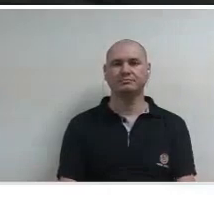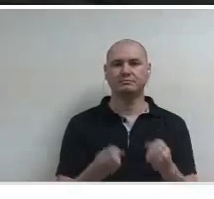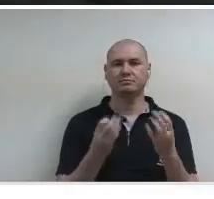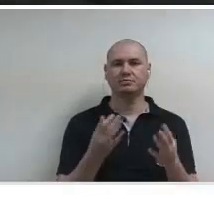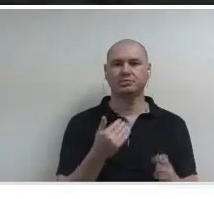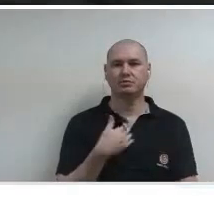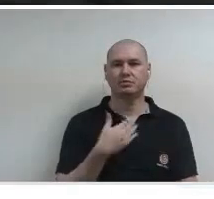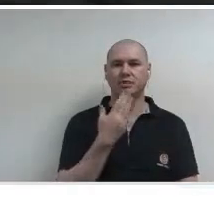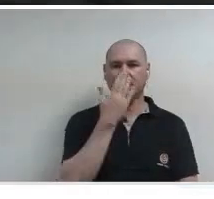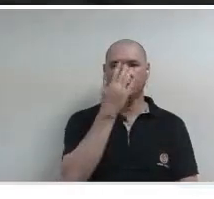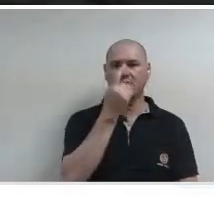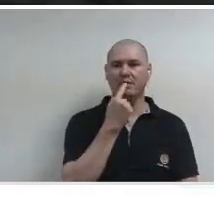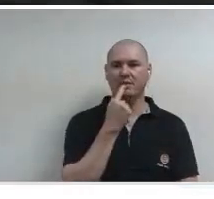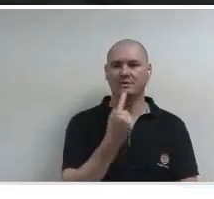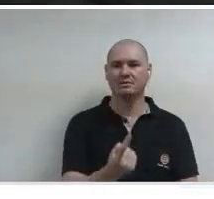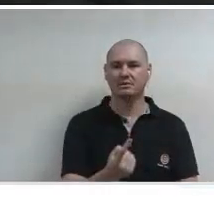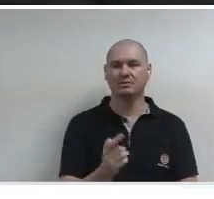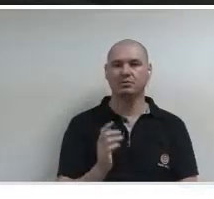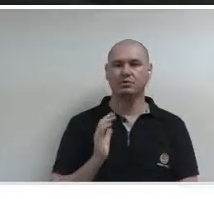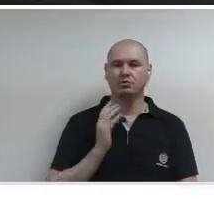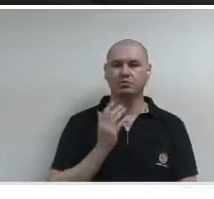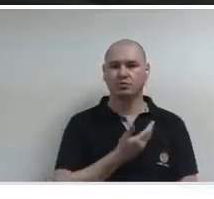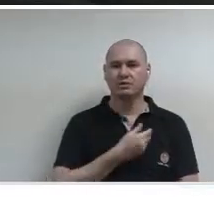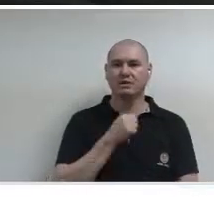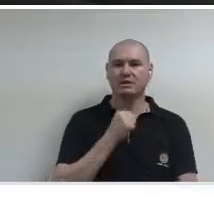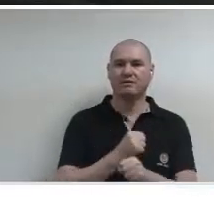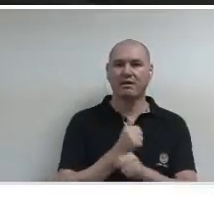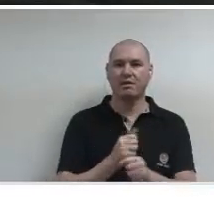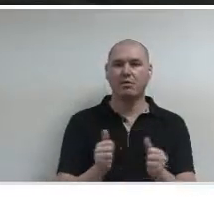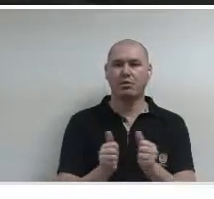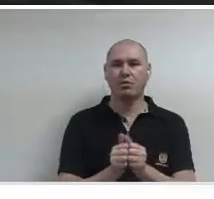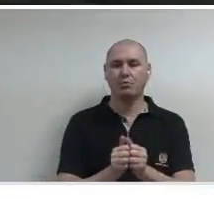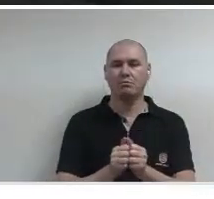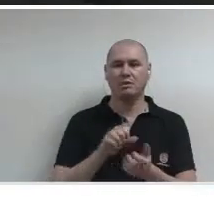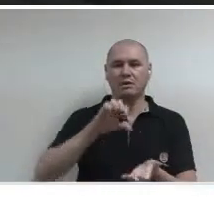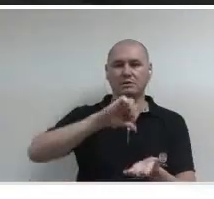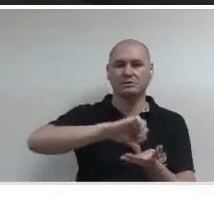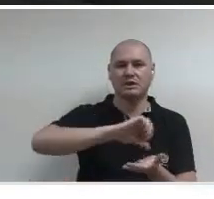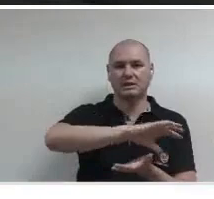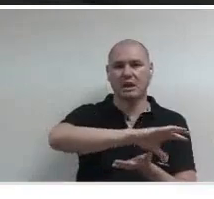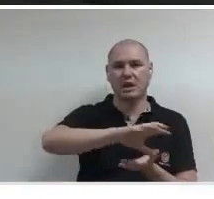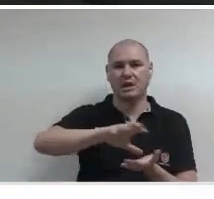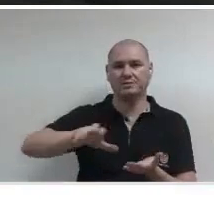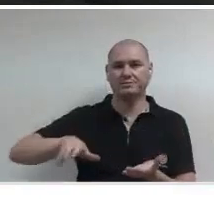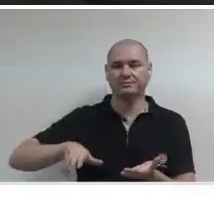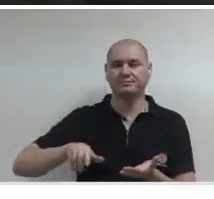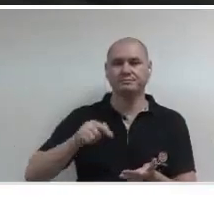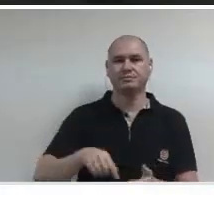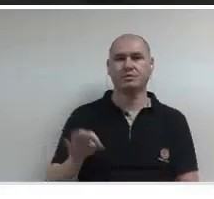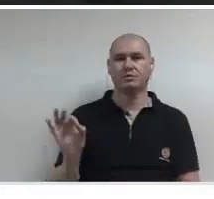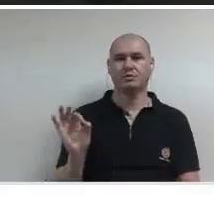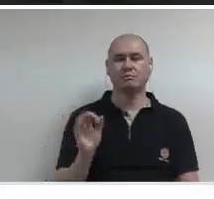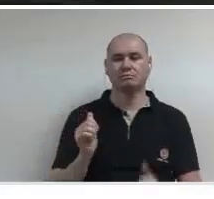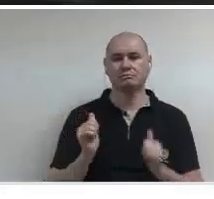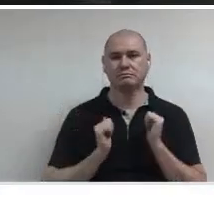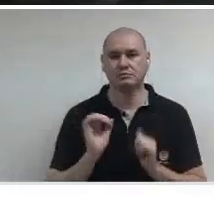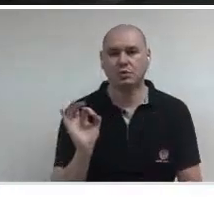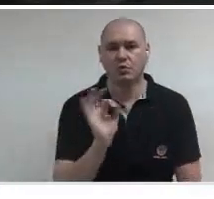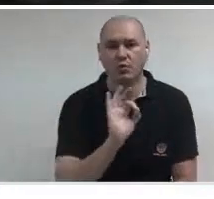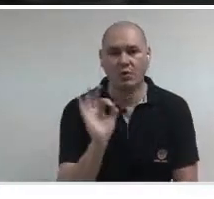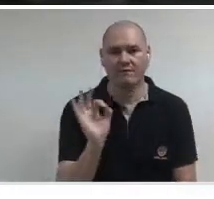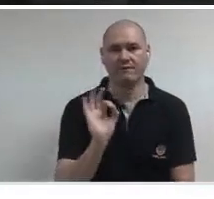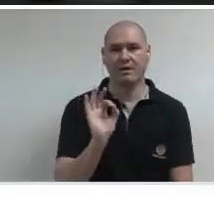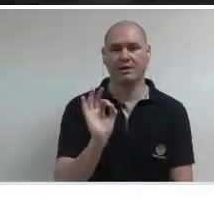Yembapo, con ambas ellas solución de agua. Y esto todavía es. A ese ente Yembapo,